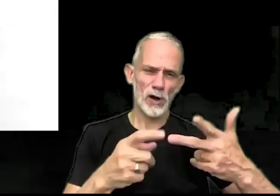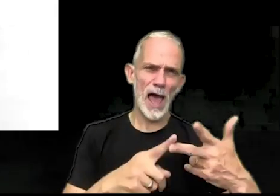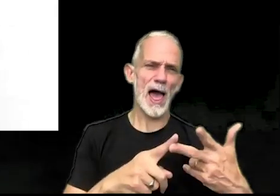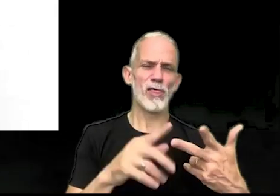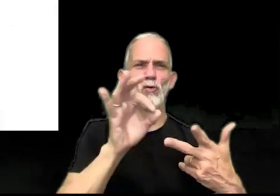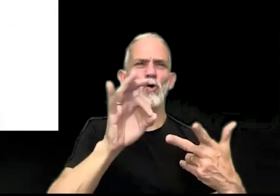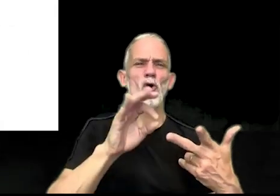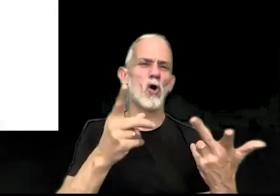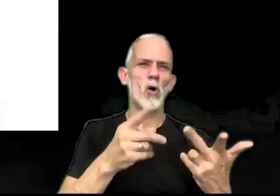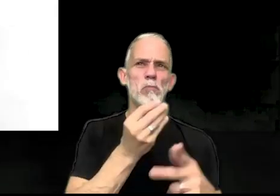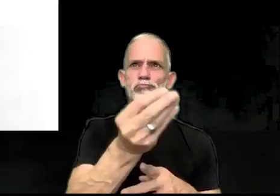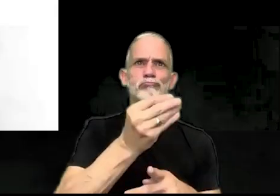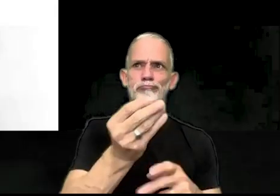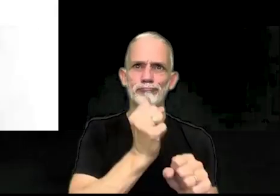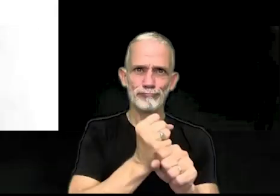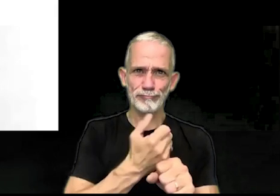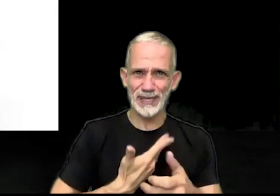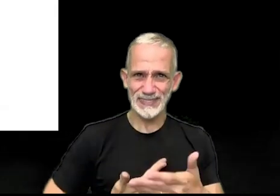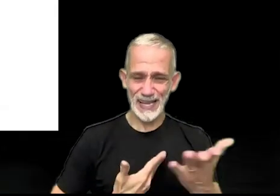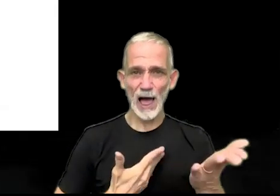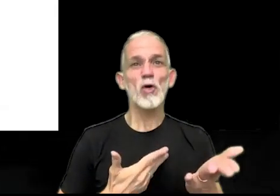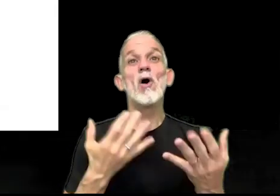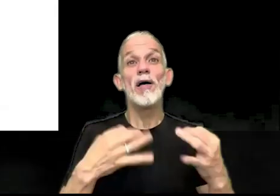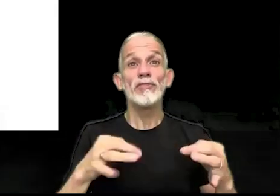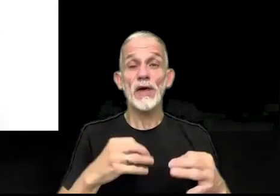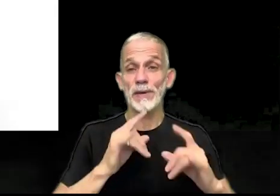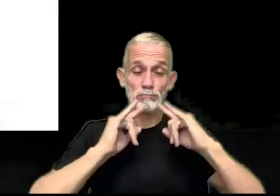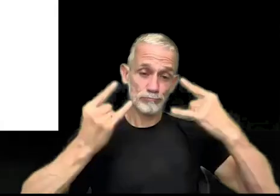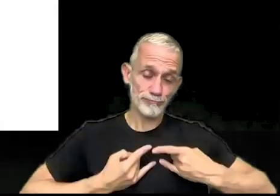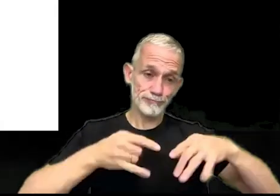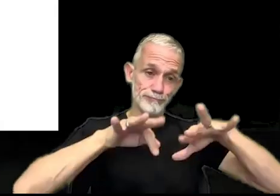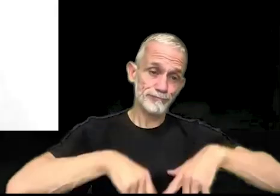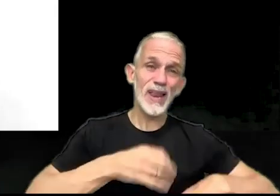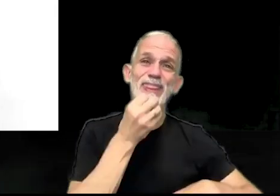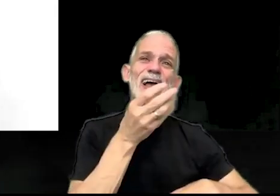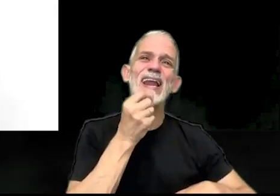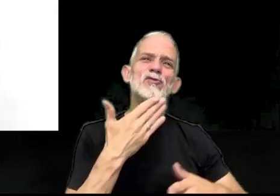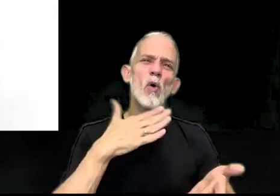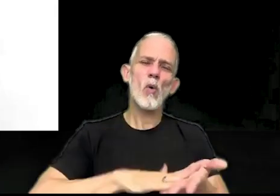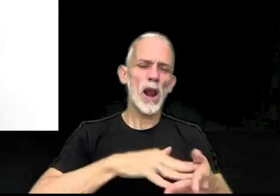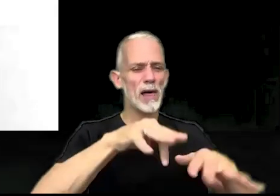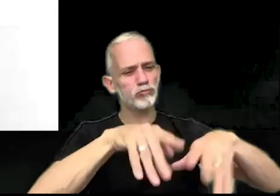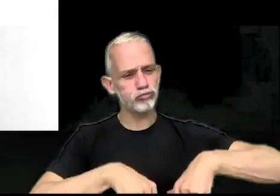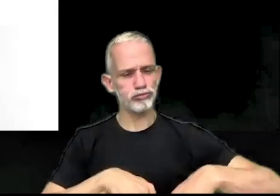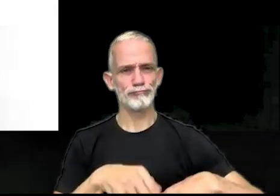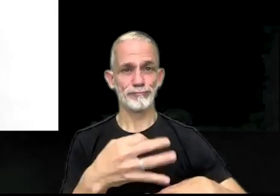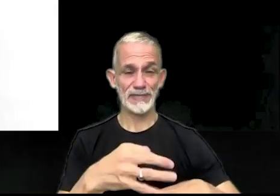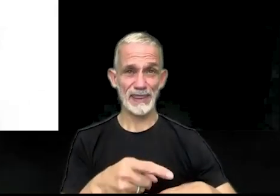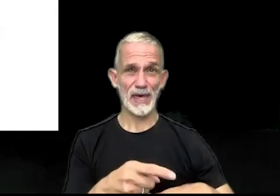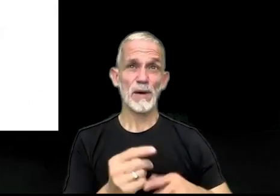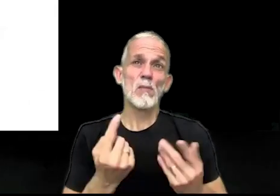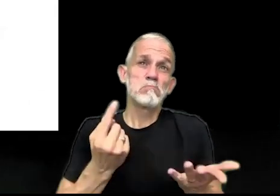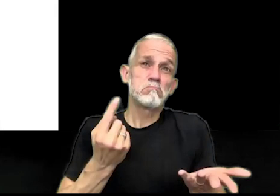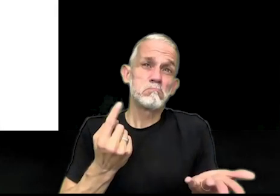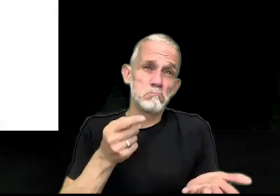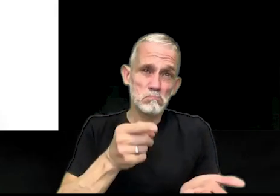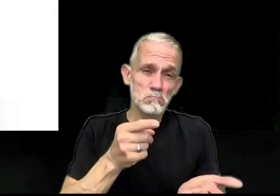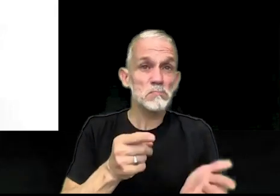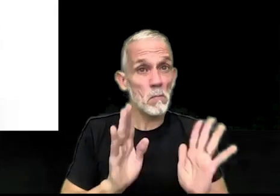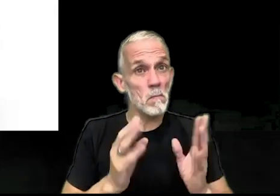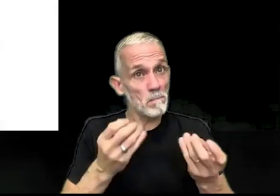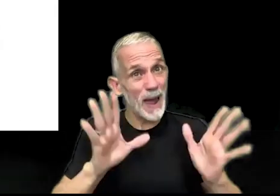pensionado, ese funcionario público, tenía que hacer su declaración jurada, lo cual en algún punto